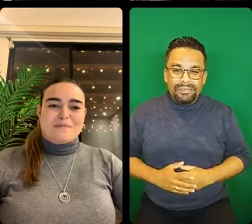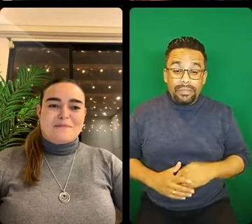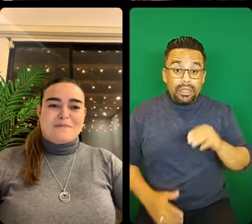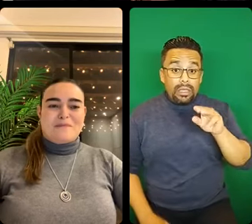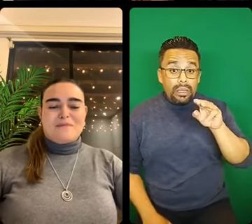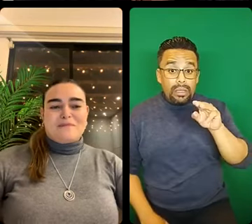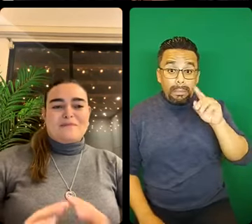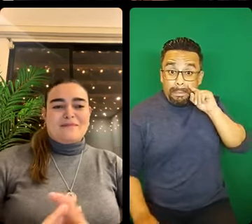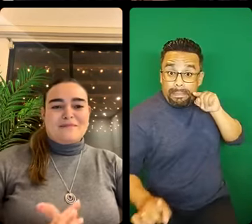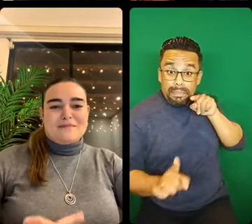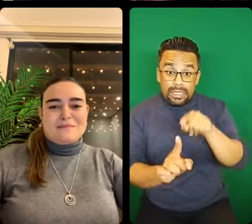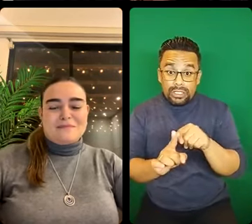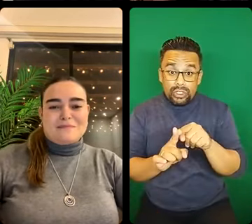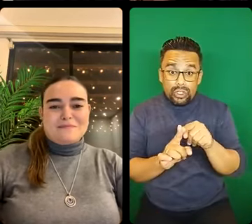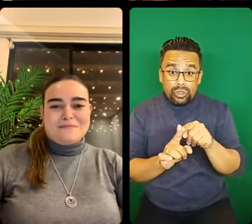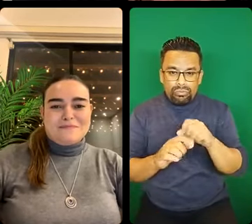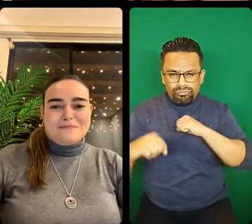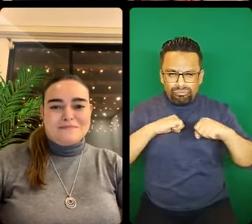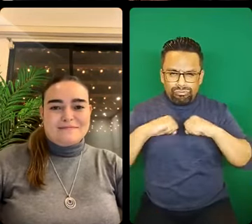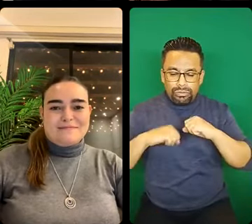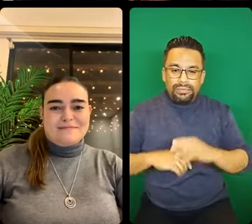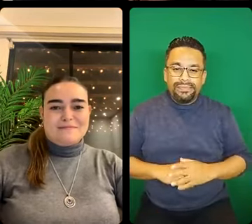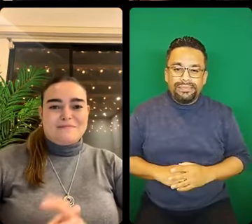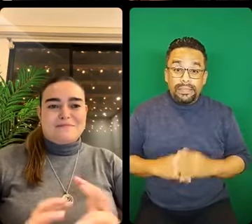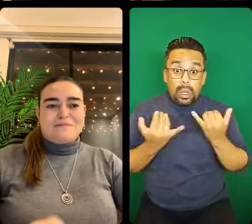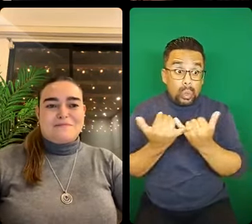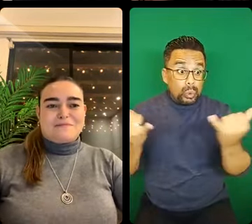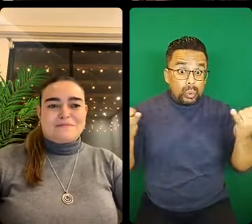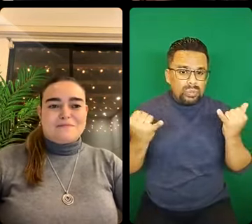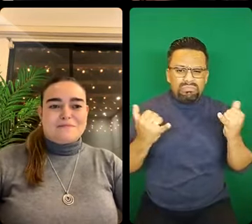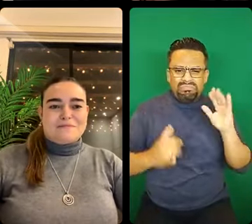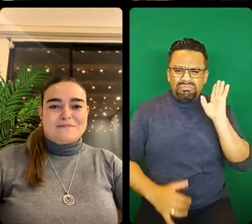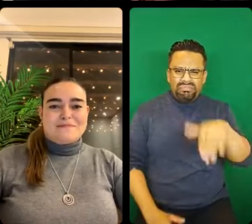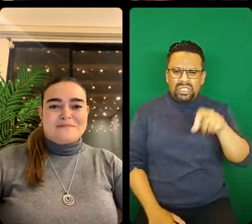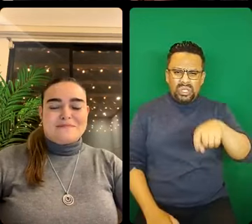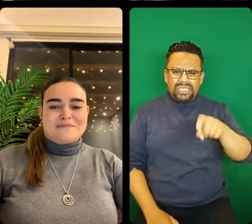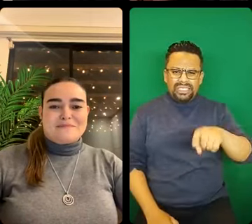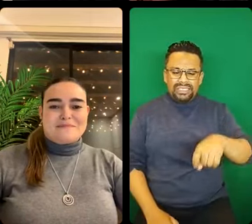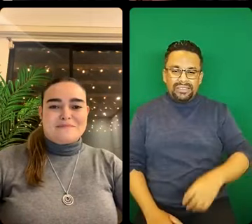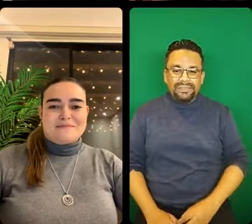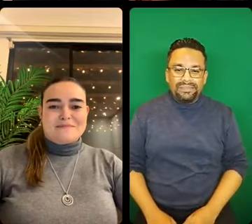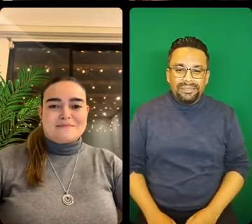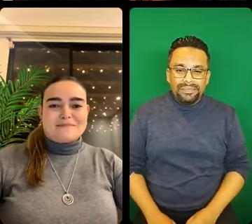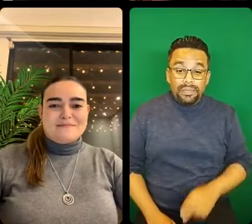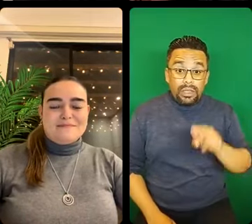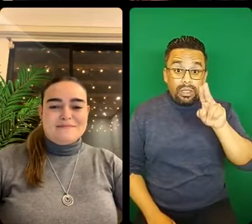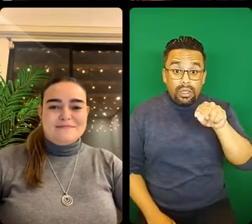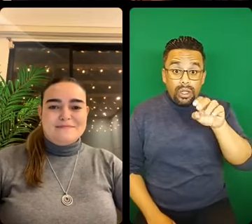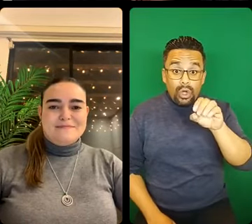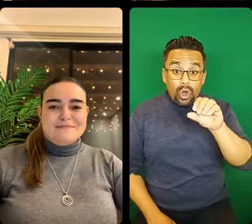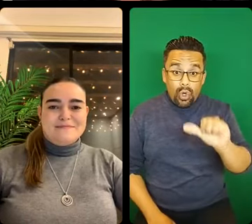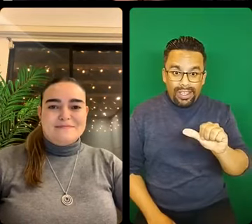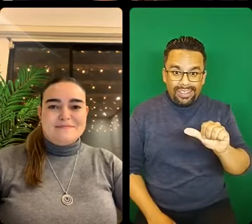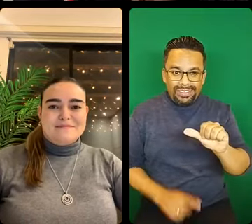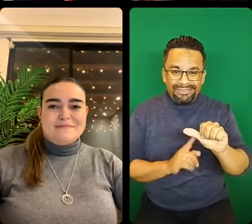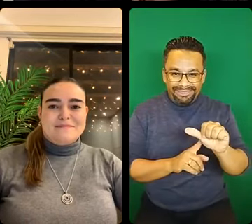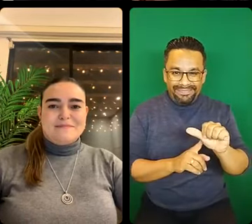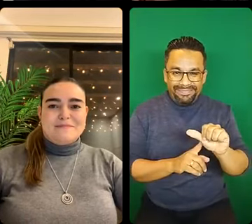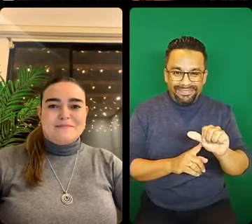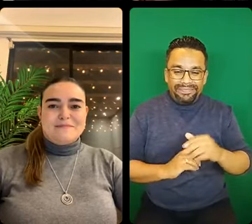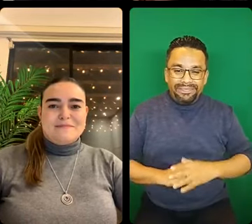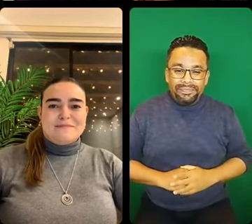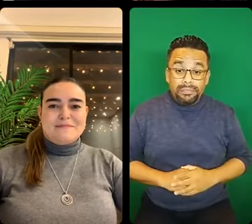Vasto Pardo, No Necesito la Realidad, Camilo Jácome, Nova, Hanna Sofía Monroy, Quiero